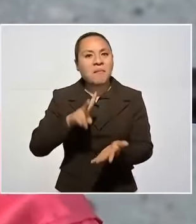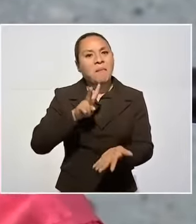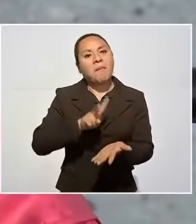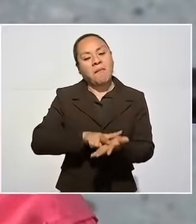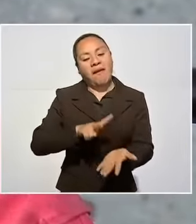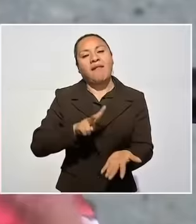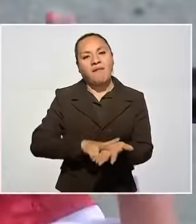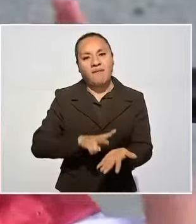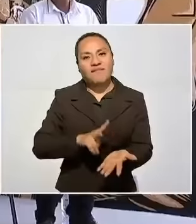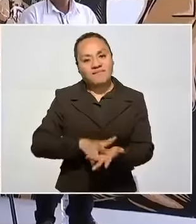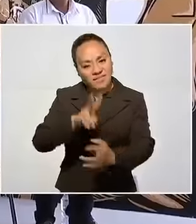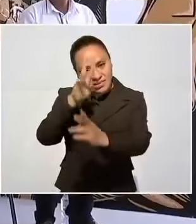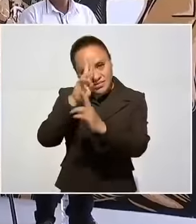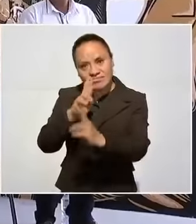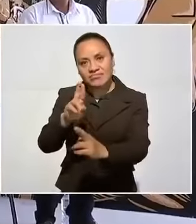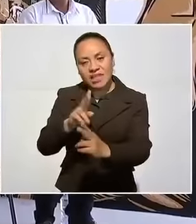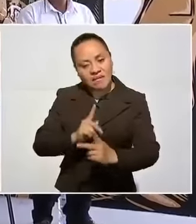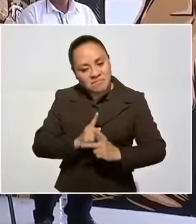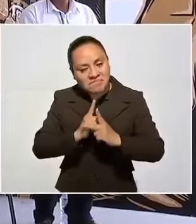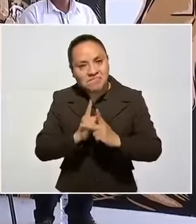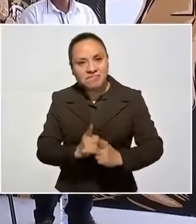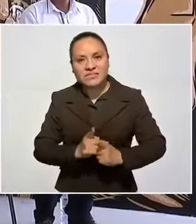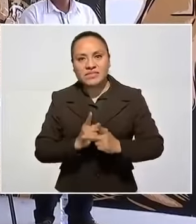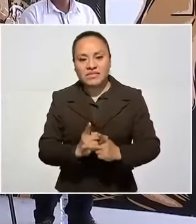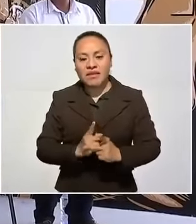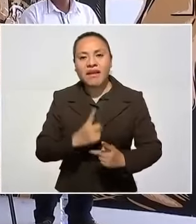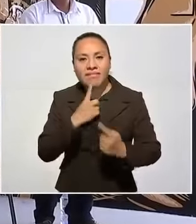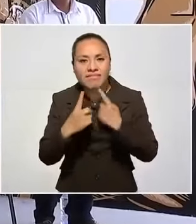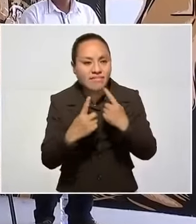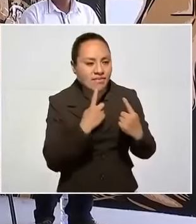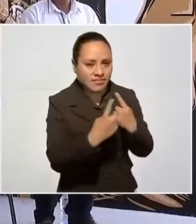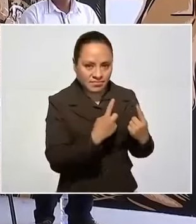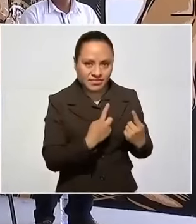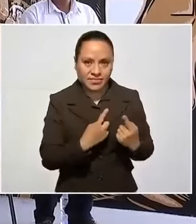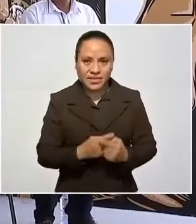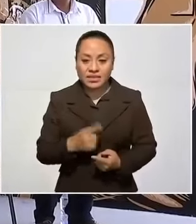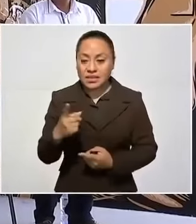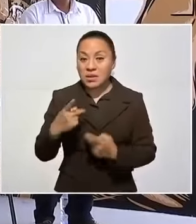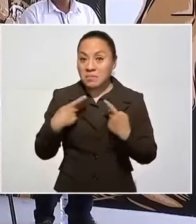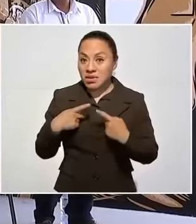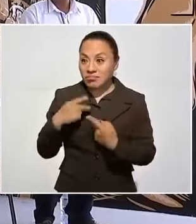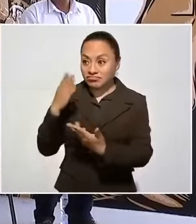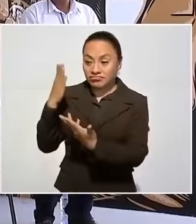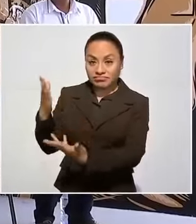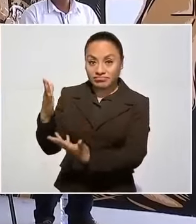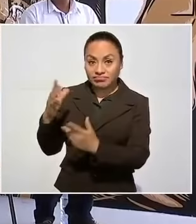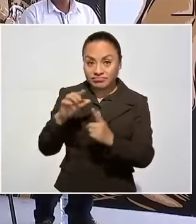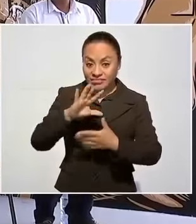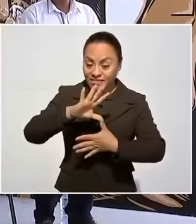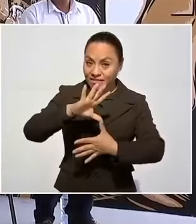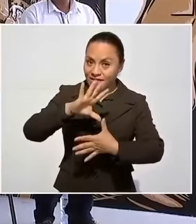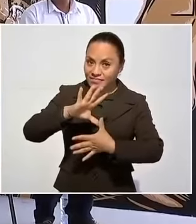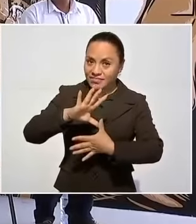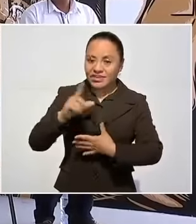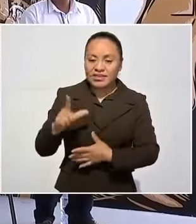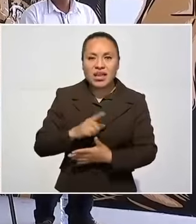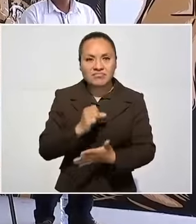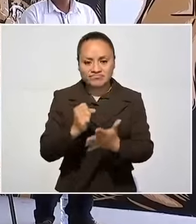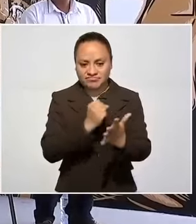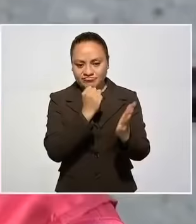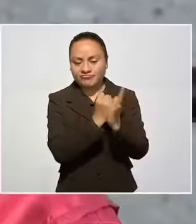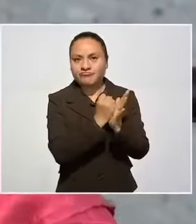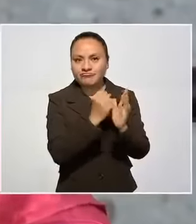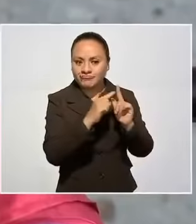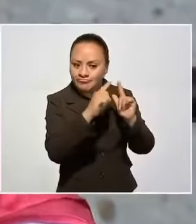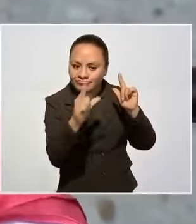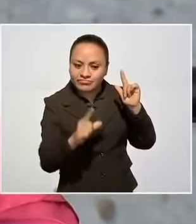el respeto, la tolerancia y el diálogo. El Benemérito de las Américas dejó marcada a la